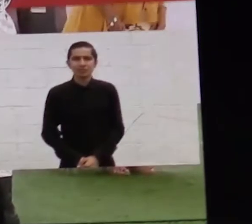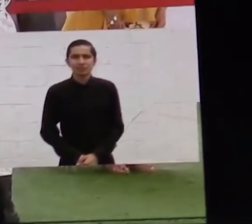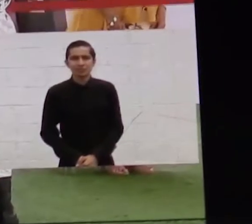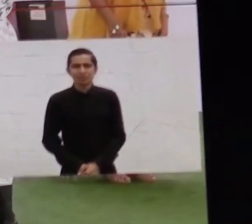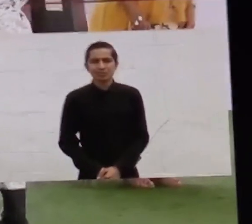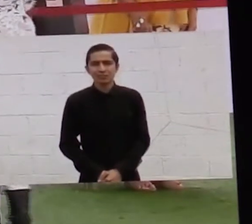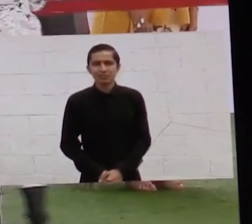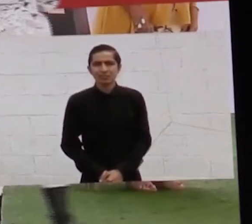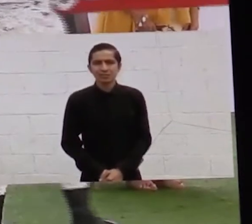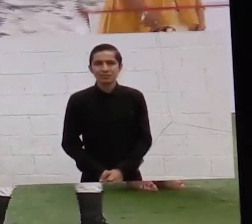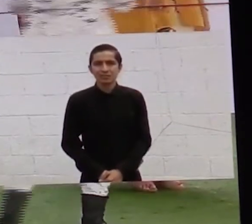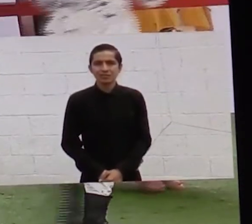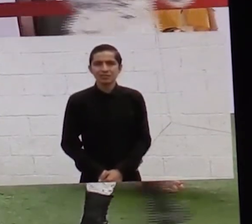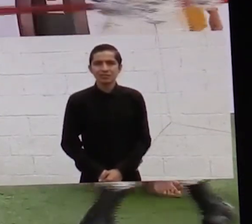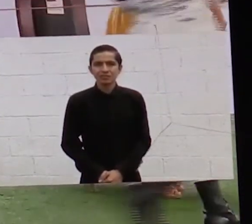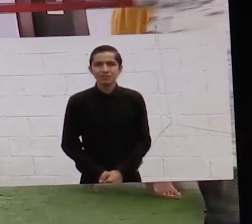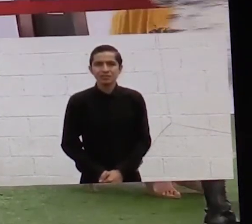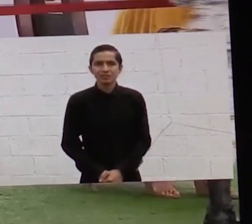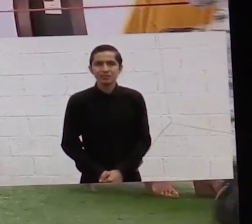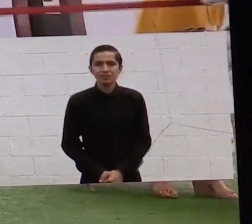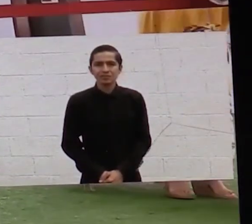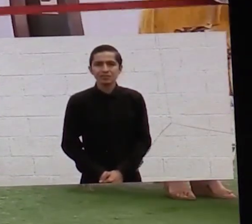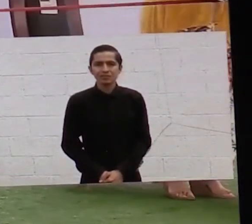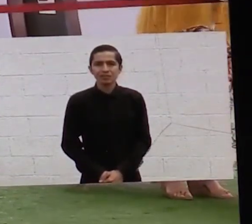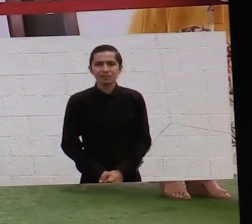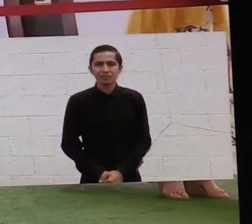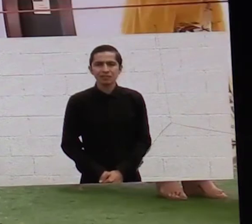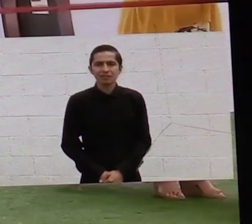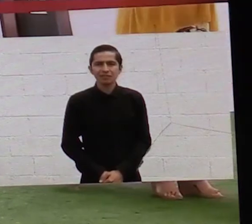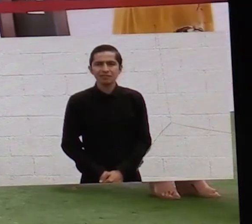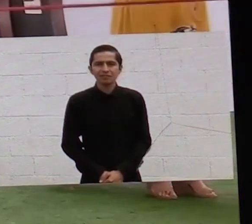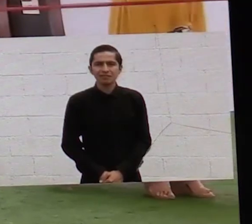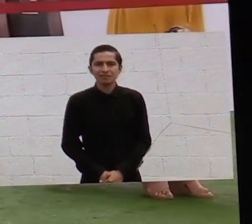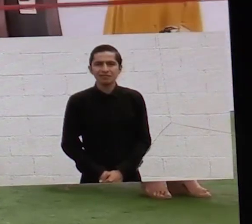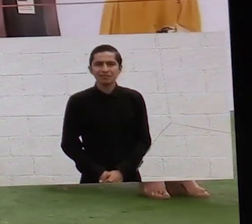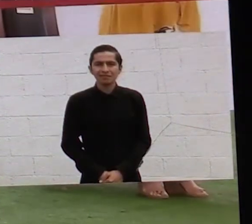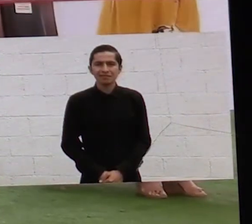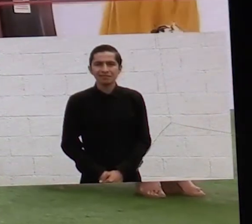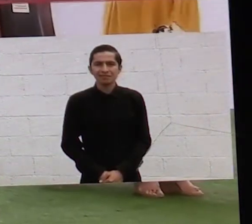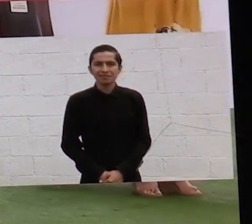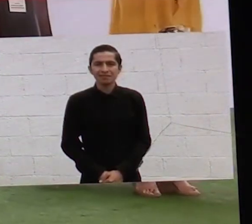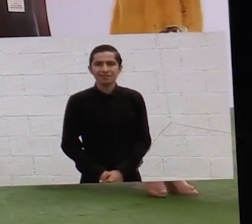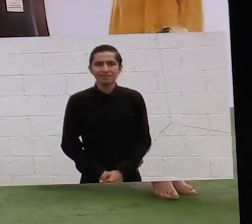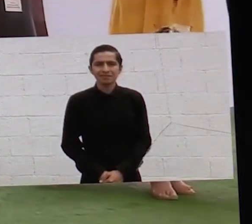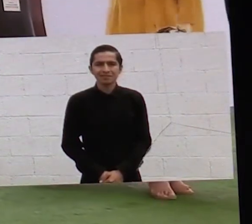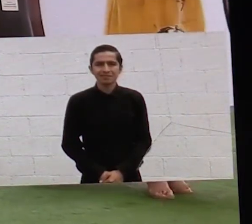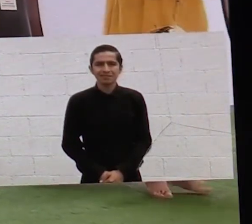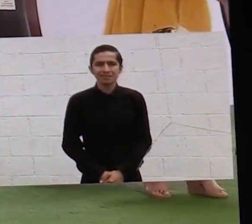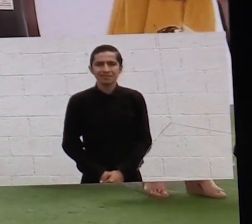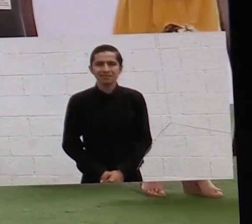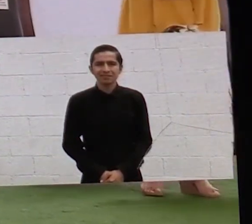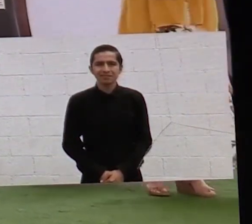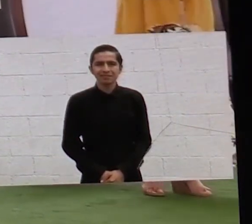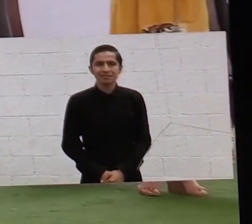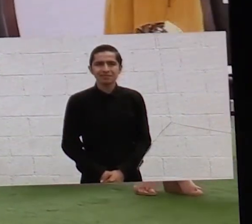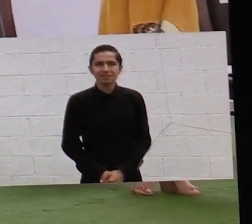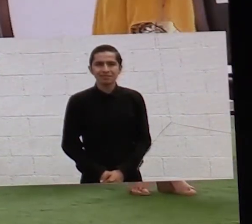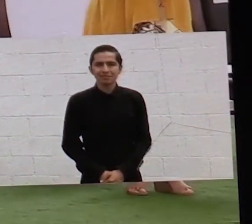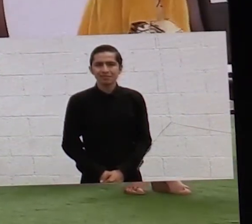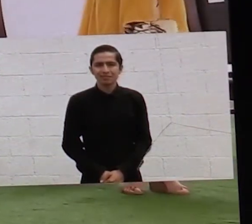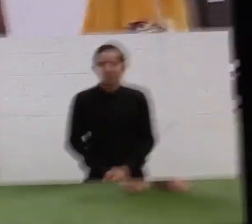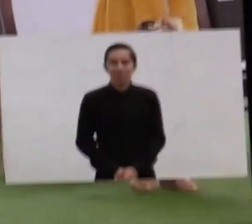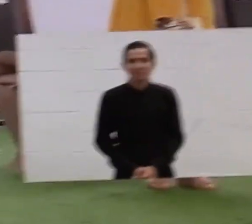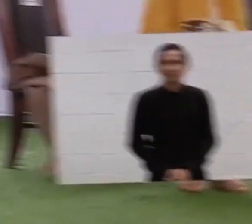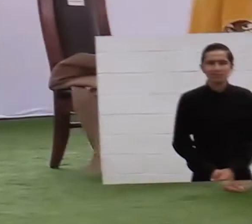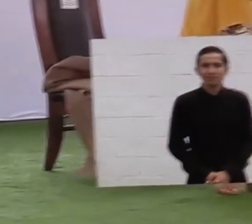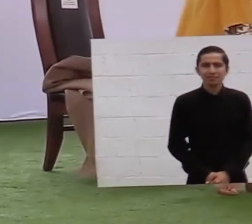El presidente de México, Andrés Manuel López Obrador, inauguró este viernes el cuartel de la región Morelia de la Guardia Nacional, espacio que albergará alrededor de